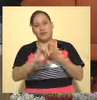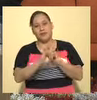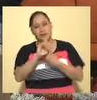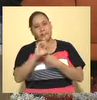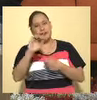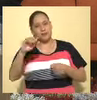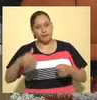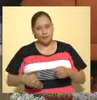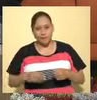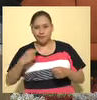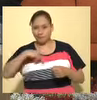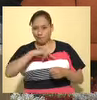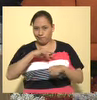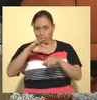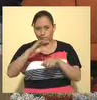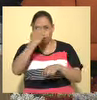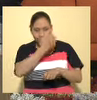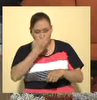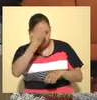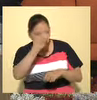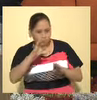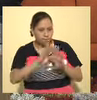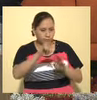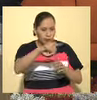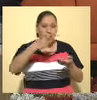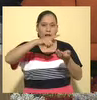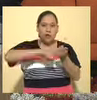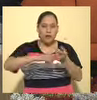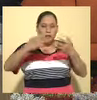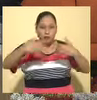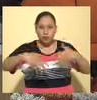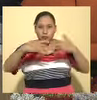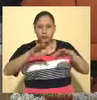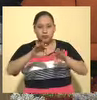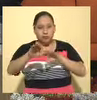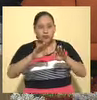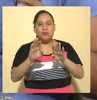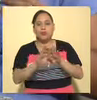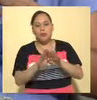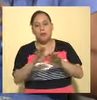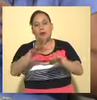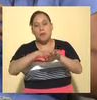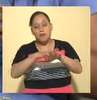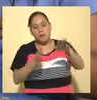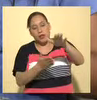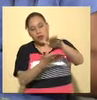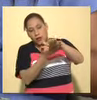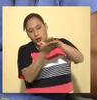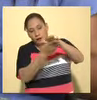analizamos, claro, toda esa parte de la biomecánica y vamos modificando con plantillas,